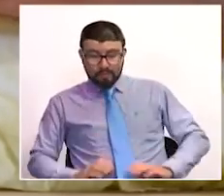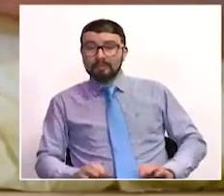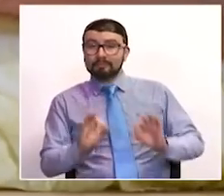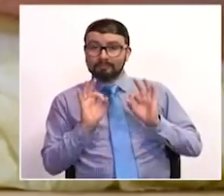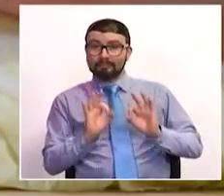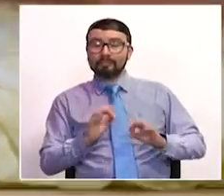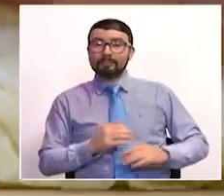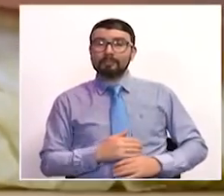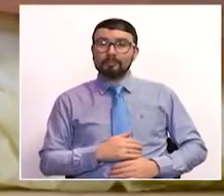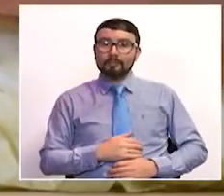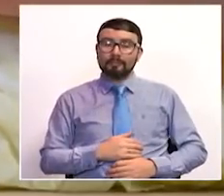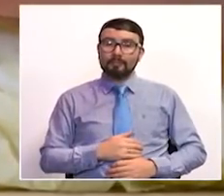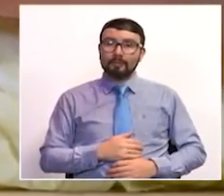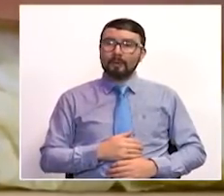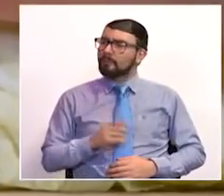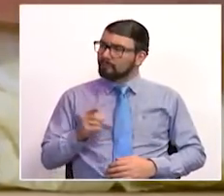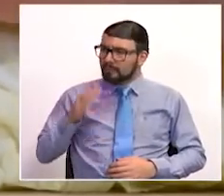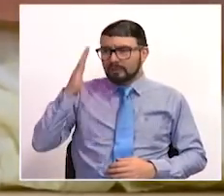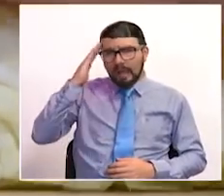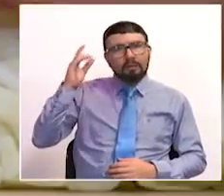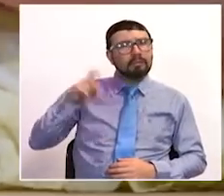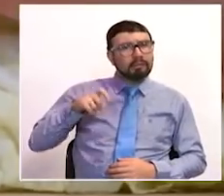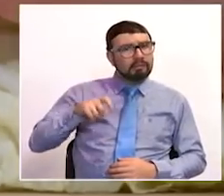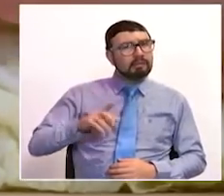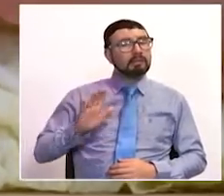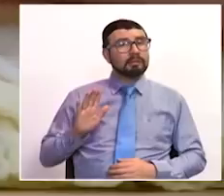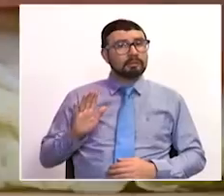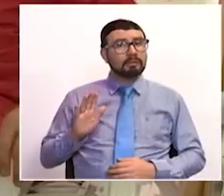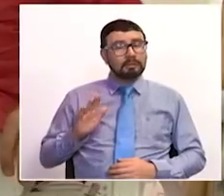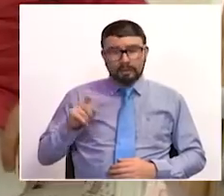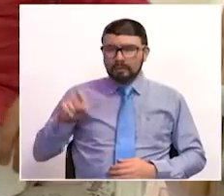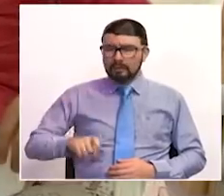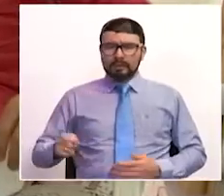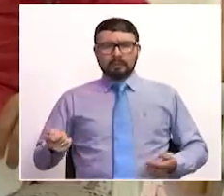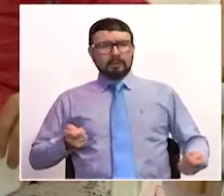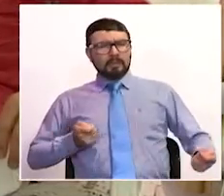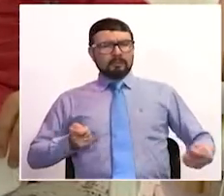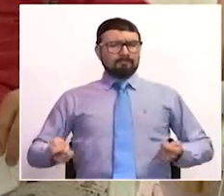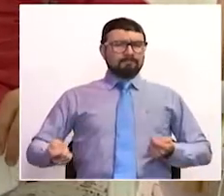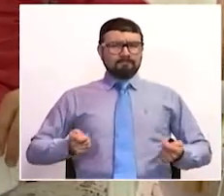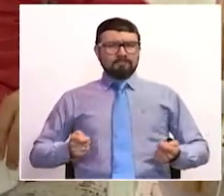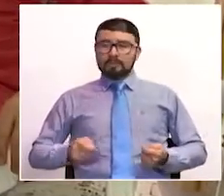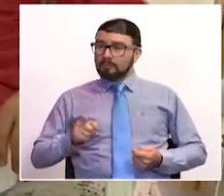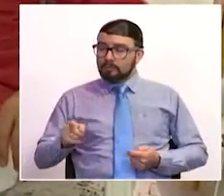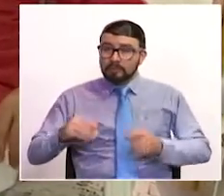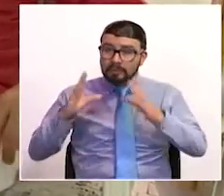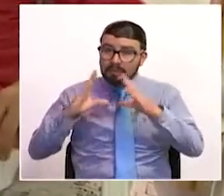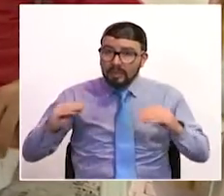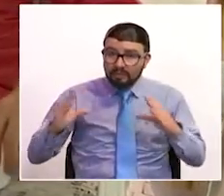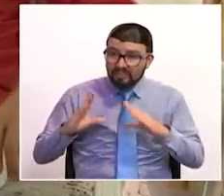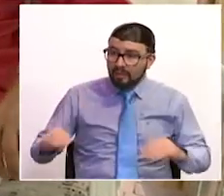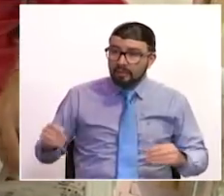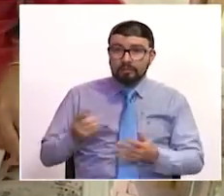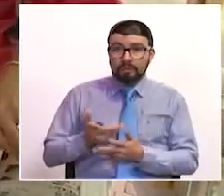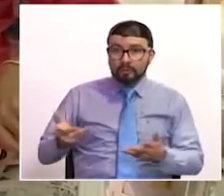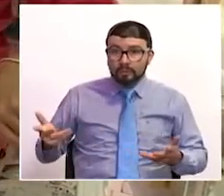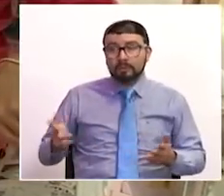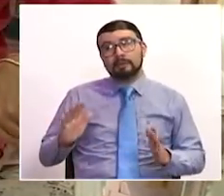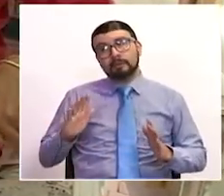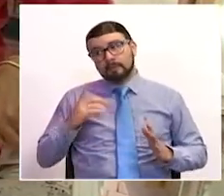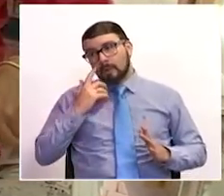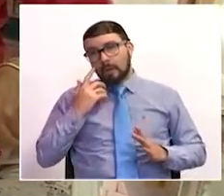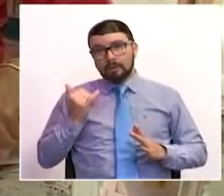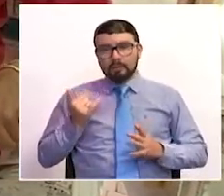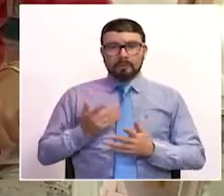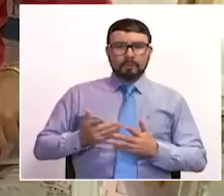cuenta que sí se puede, digamos, que equilibrar esta época de Navidades, e inclusive muchas de las personas que consumen estos